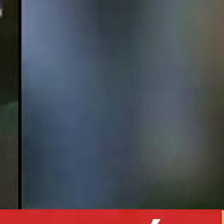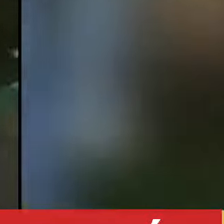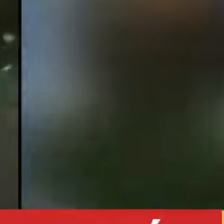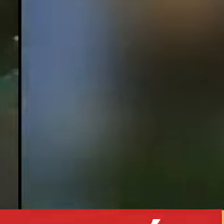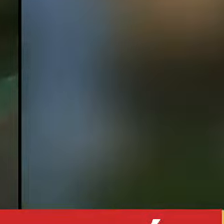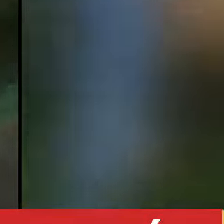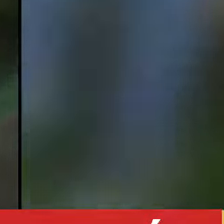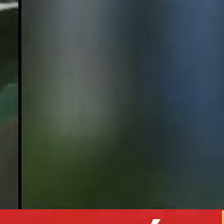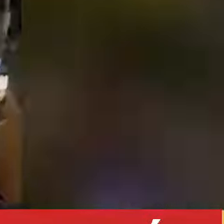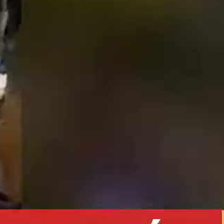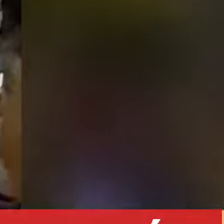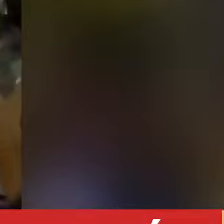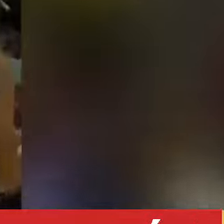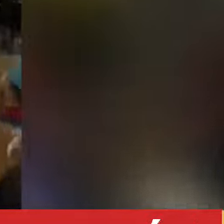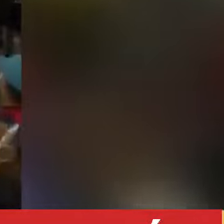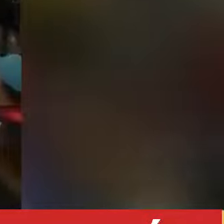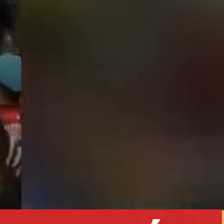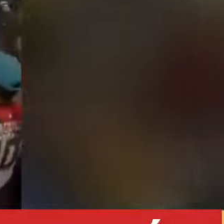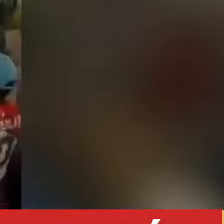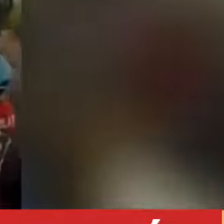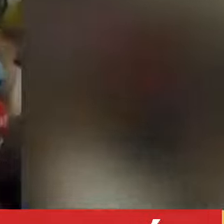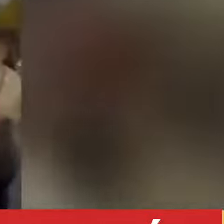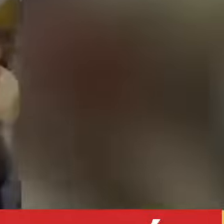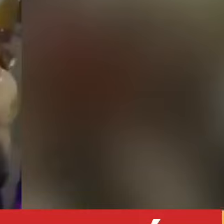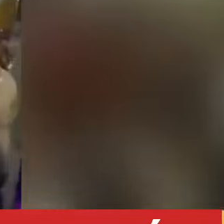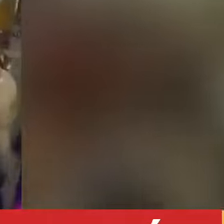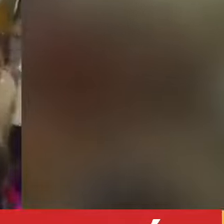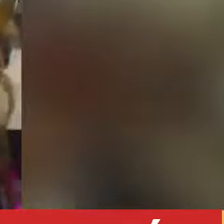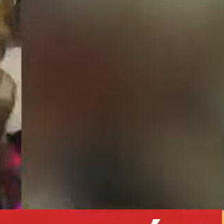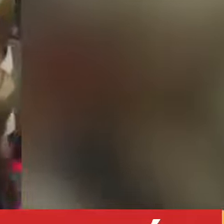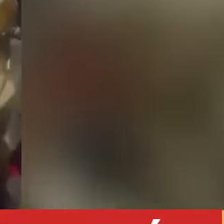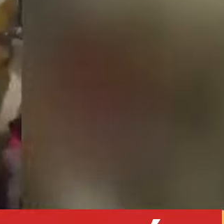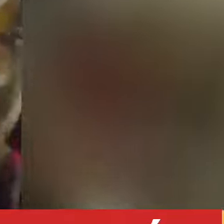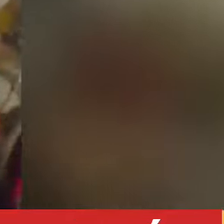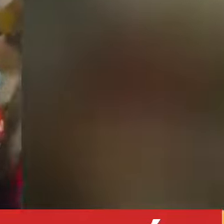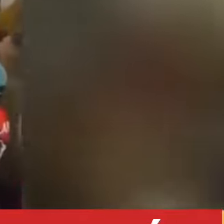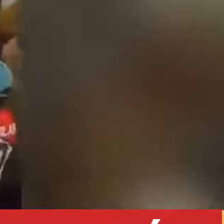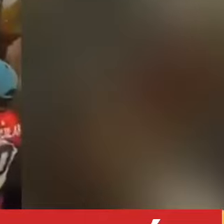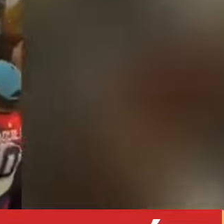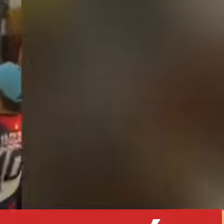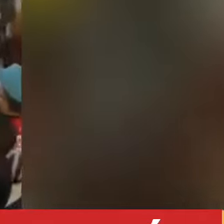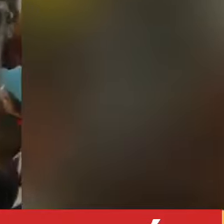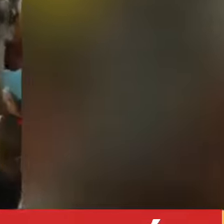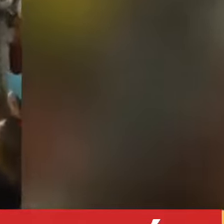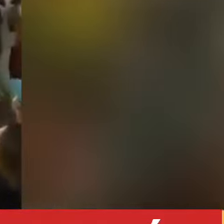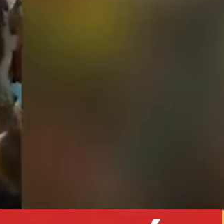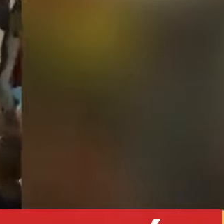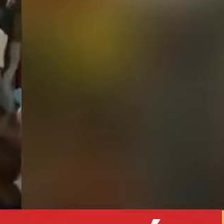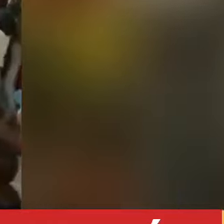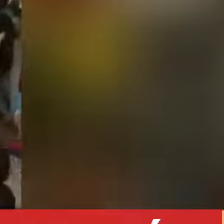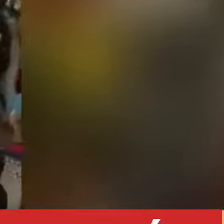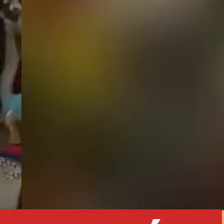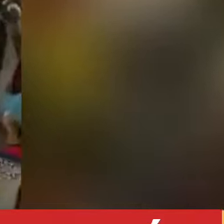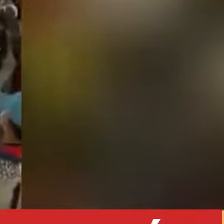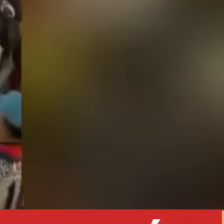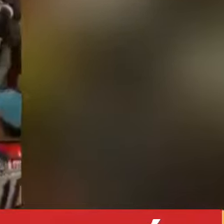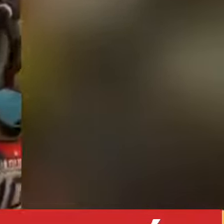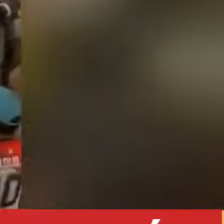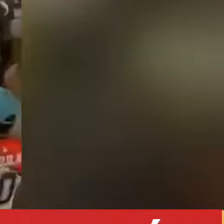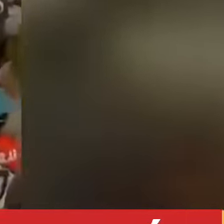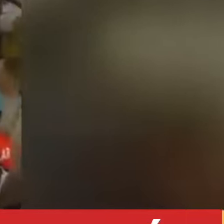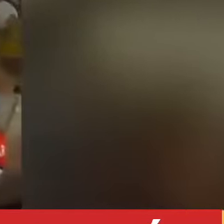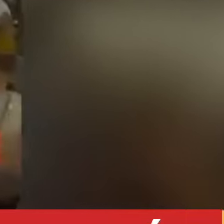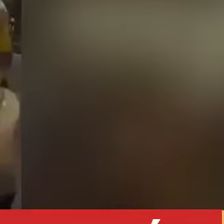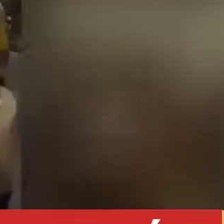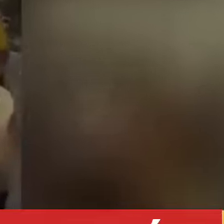de expulsar a nuestros diplomáticos y llevar de vuelta a los de ellos a Venezuela, que eso era completamente unilateral. Y también importante